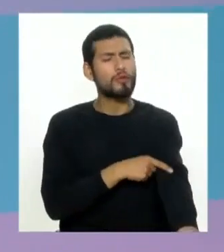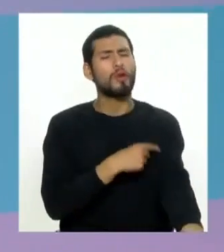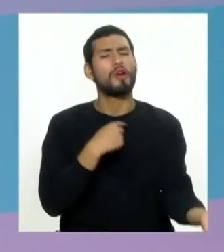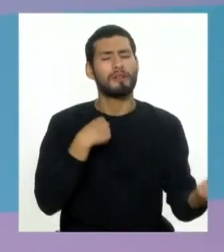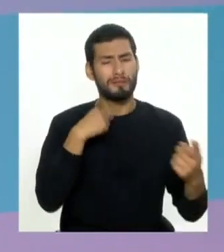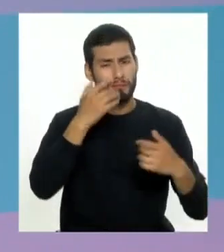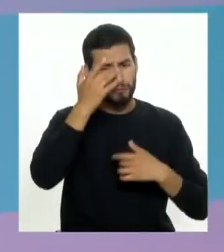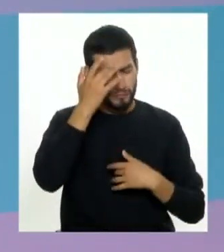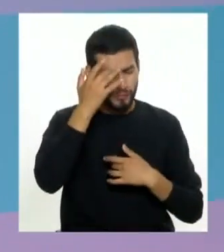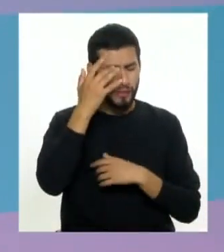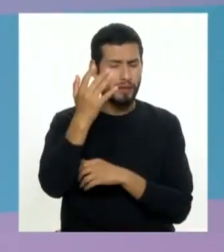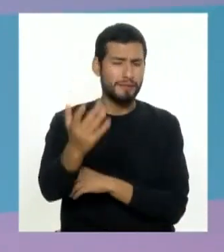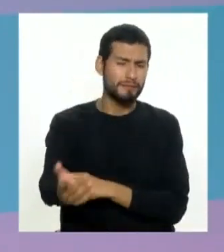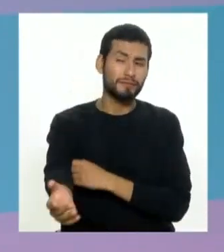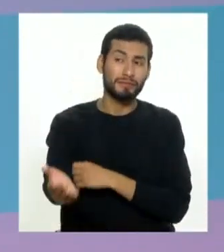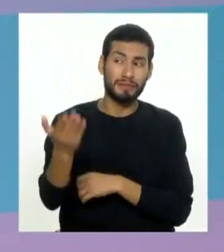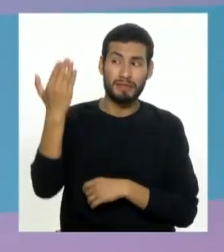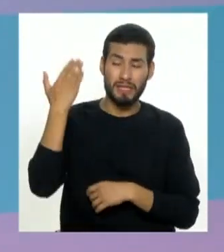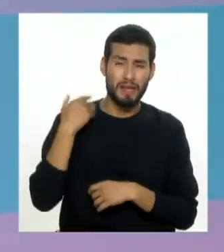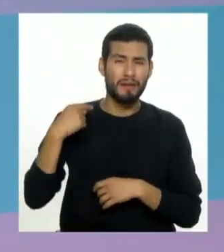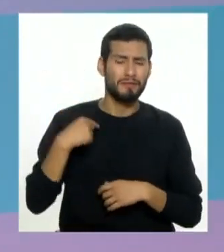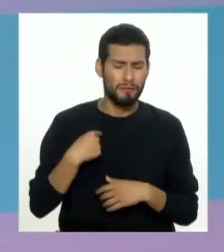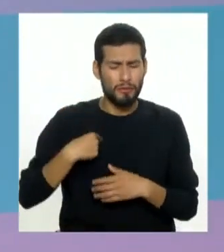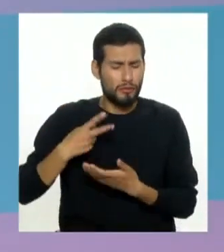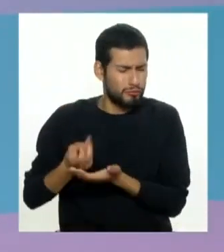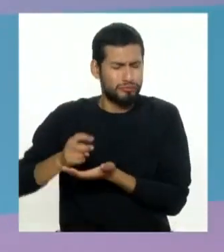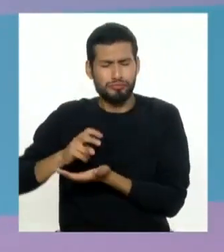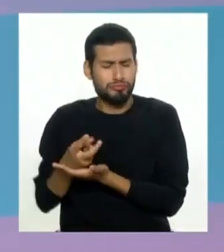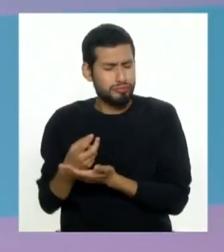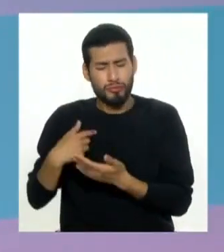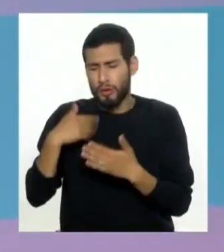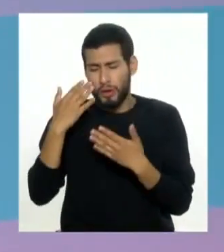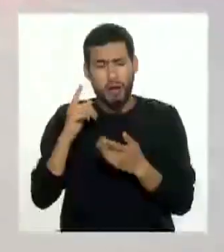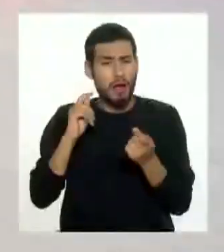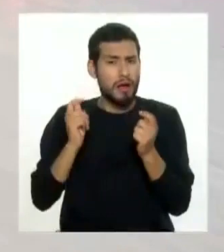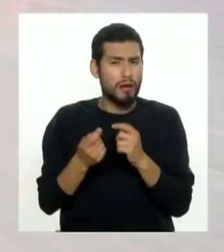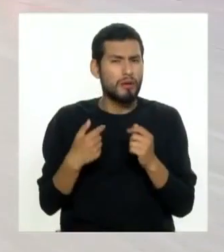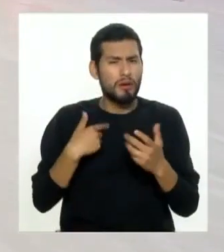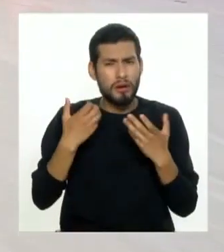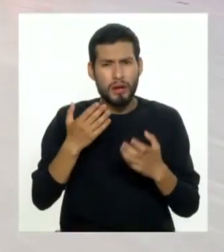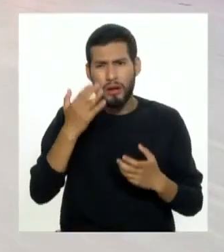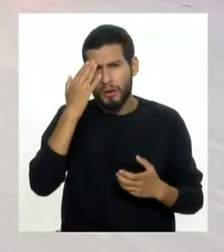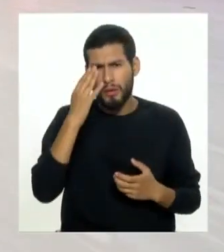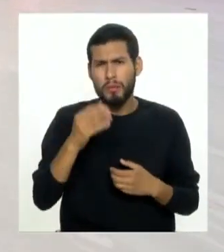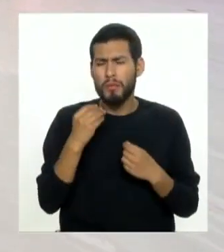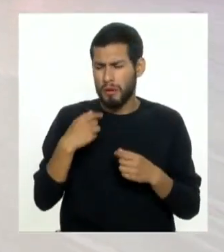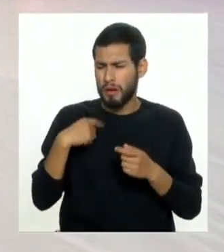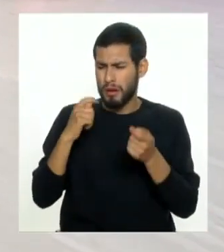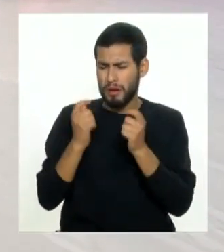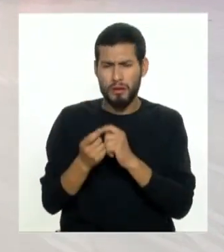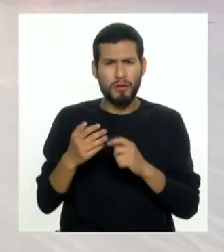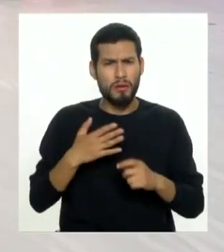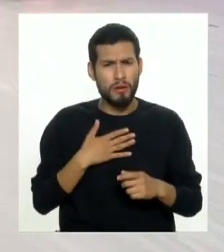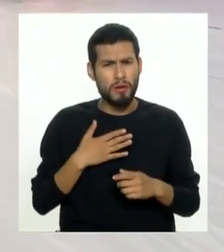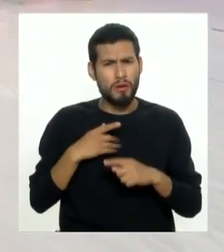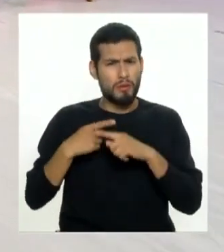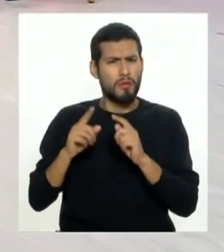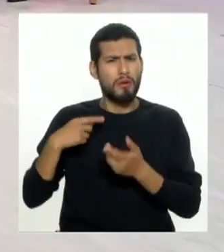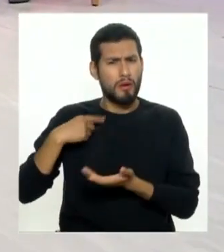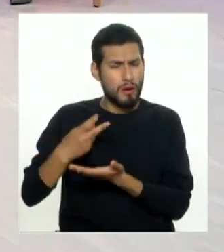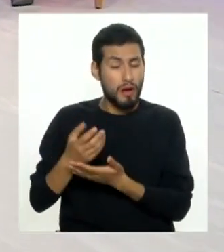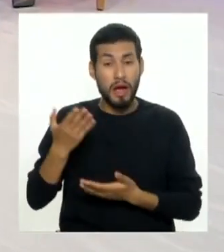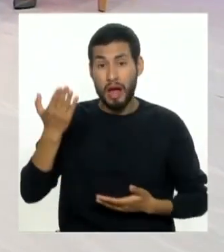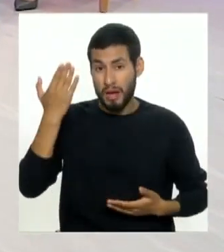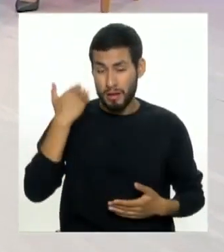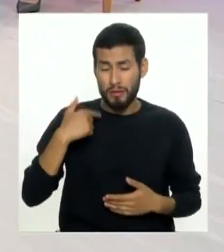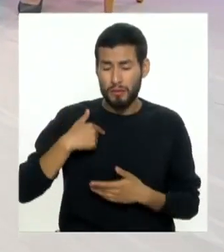enfermedad. Antes convulsionaba, no sé por qué ha cambiado, pero quería saber por qué ha cambiado mi forma de convulsión.